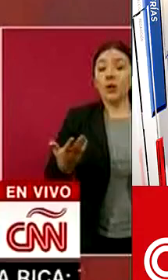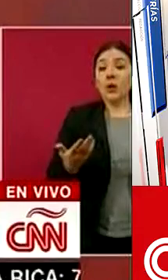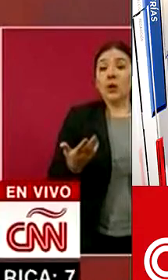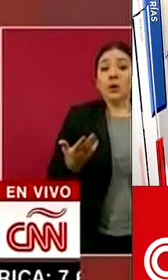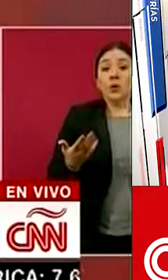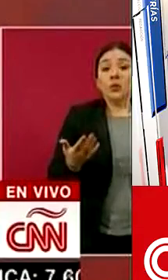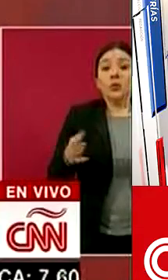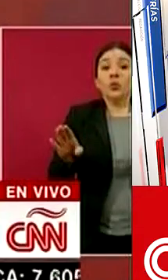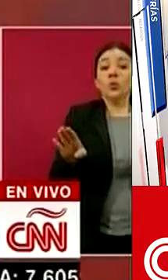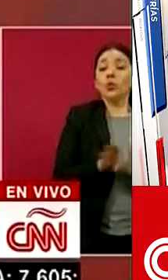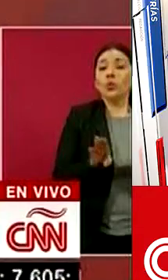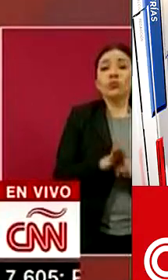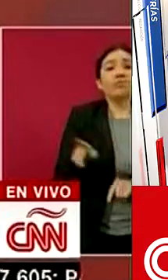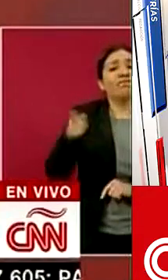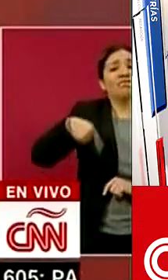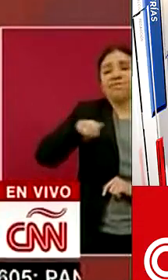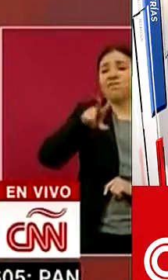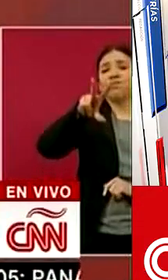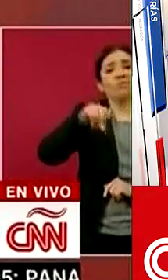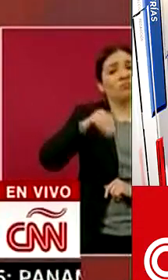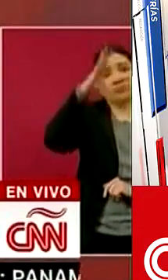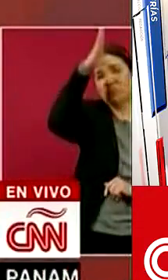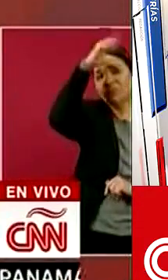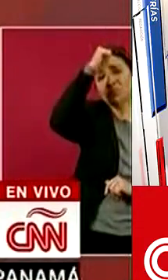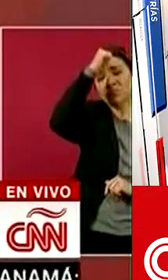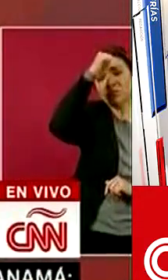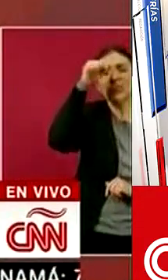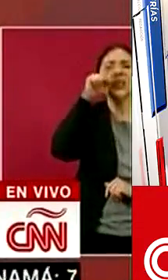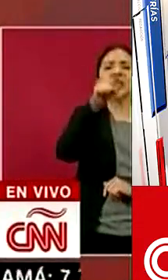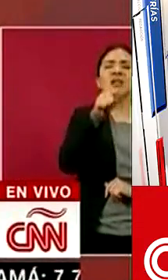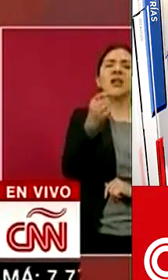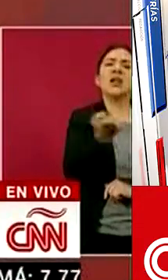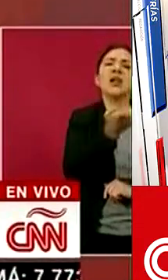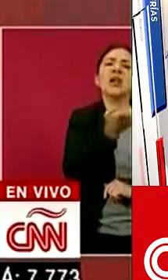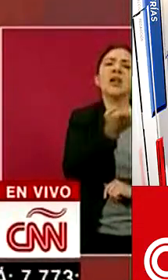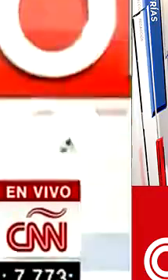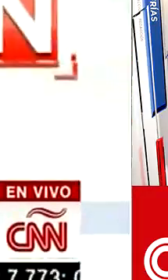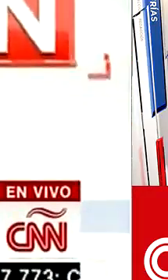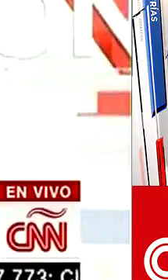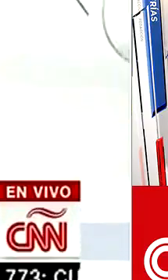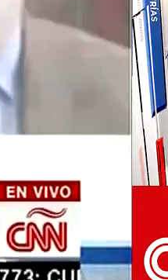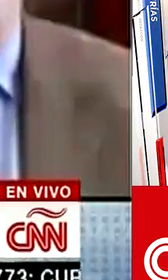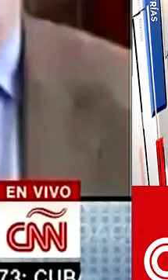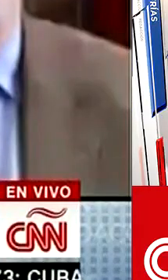estaban en desacuerdo en el ITAM.